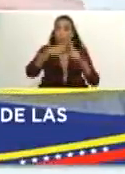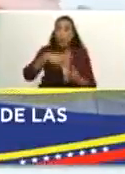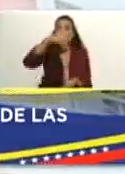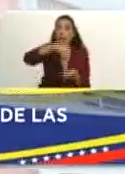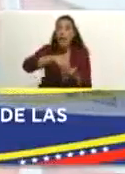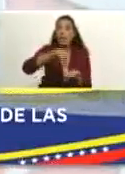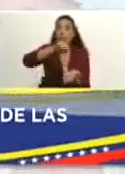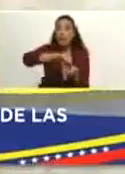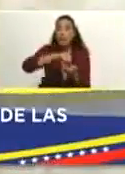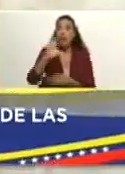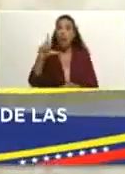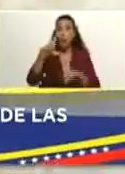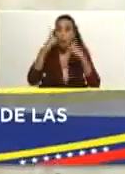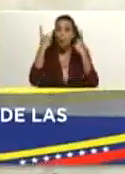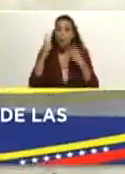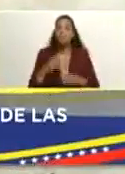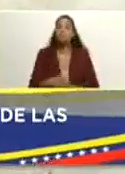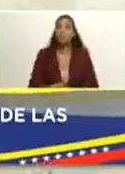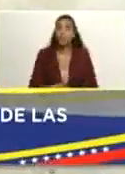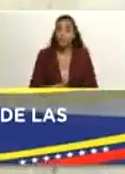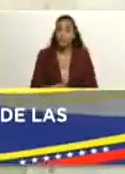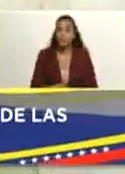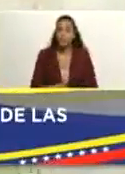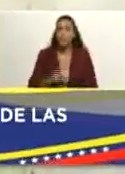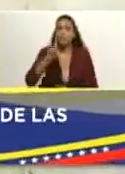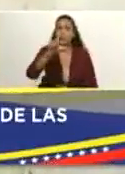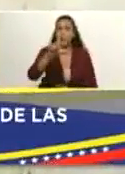dejemos que sea el Poder Popular quien...